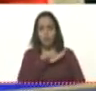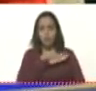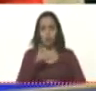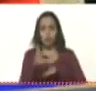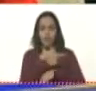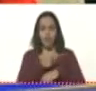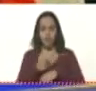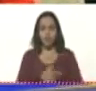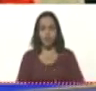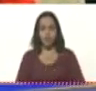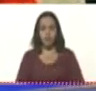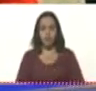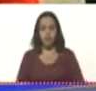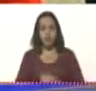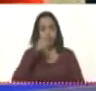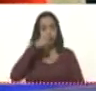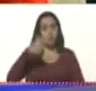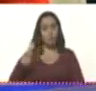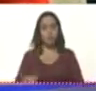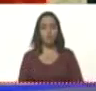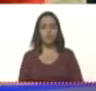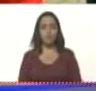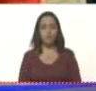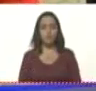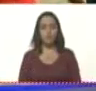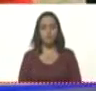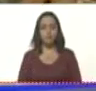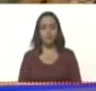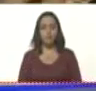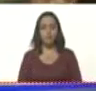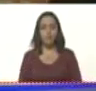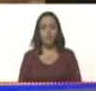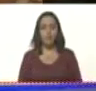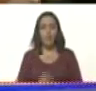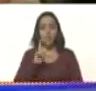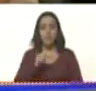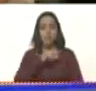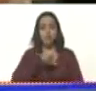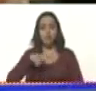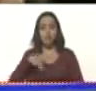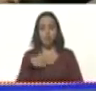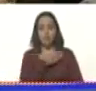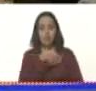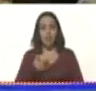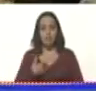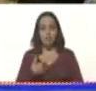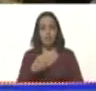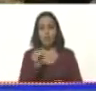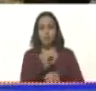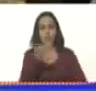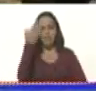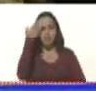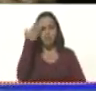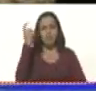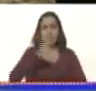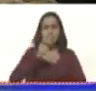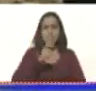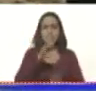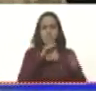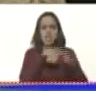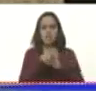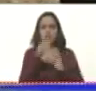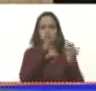gobernación popular. Y que somos nosotros los que queremos, que sabemos nuestras necesidades en nuestras